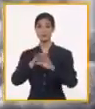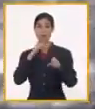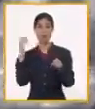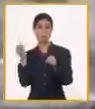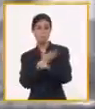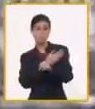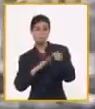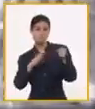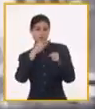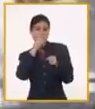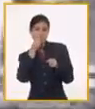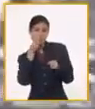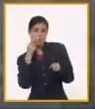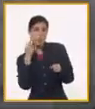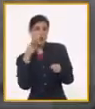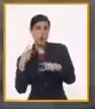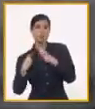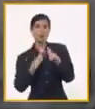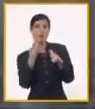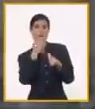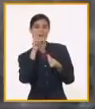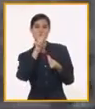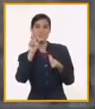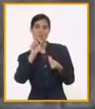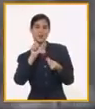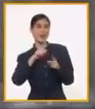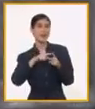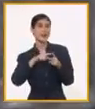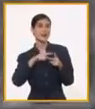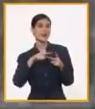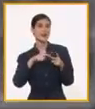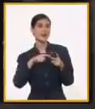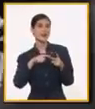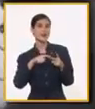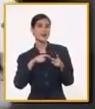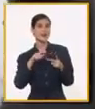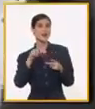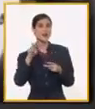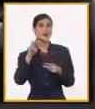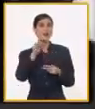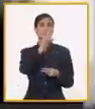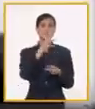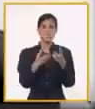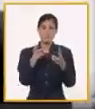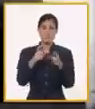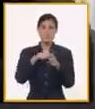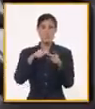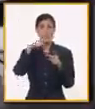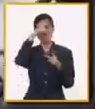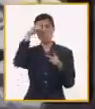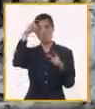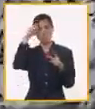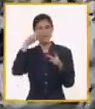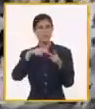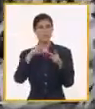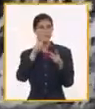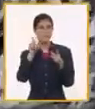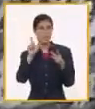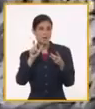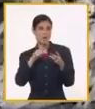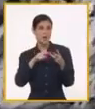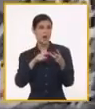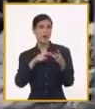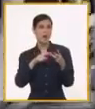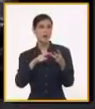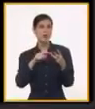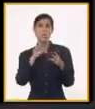poco de caña a Villa Clara y un poco de caña, que entonces era Cienfuegos y Santo Espíritu era una sola provincia, y Villa Clara